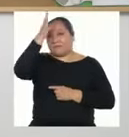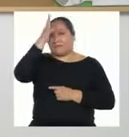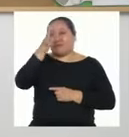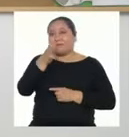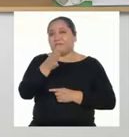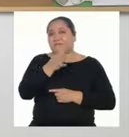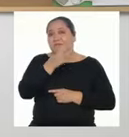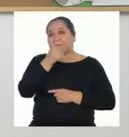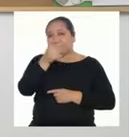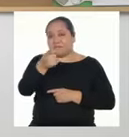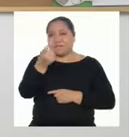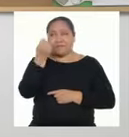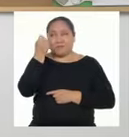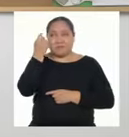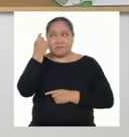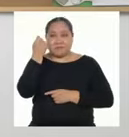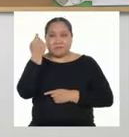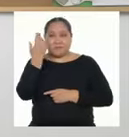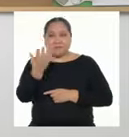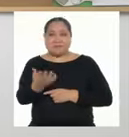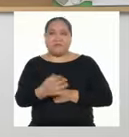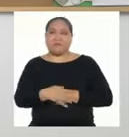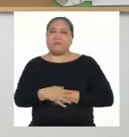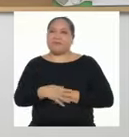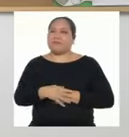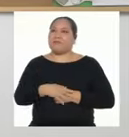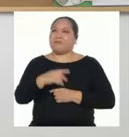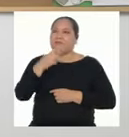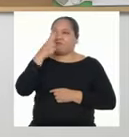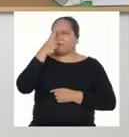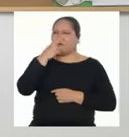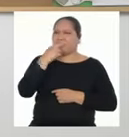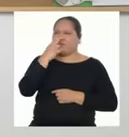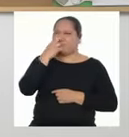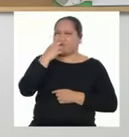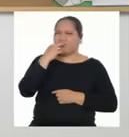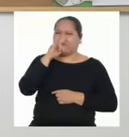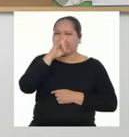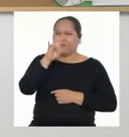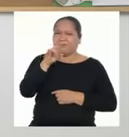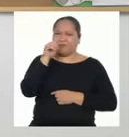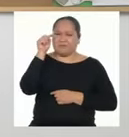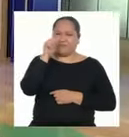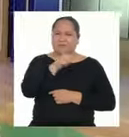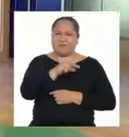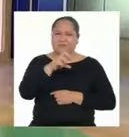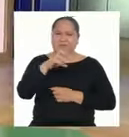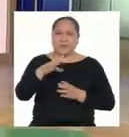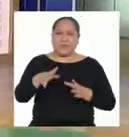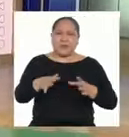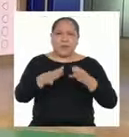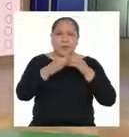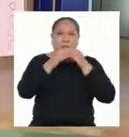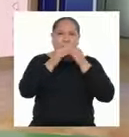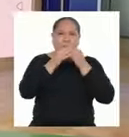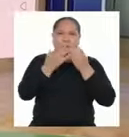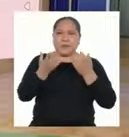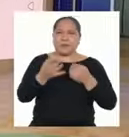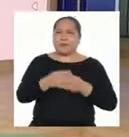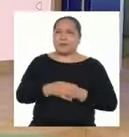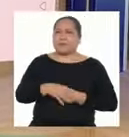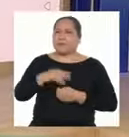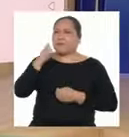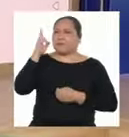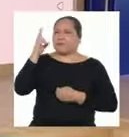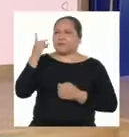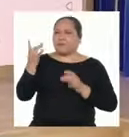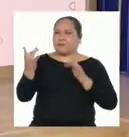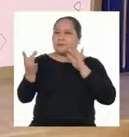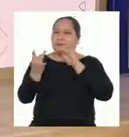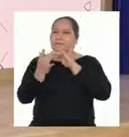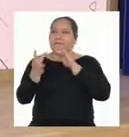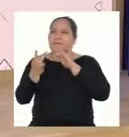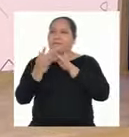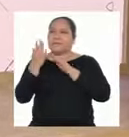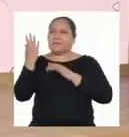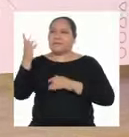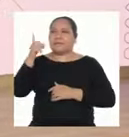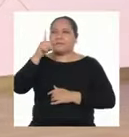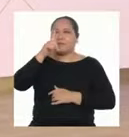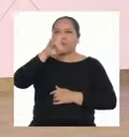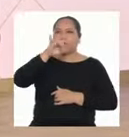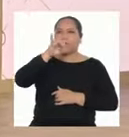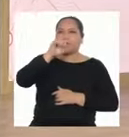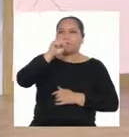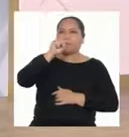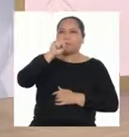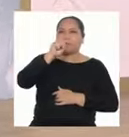padres, podrás enterarte que era muy extraño utilizar ese material. Profesor, tenemos un enlace con el señor